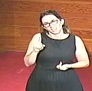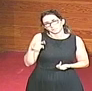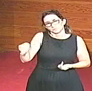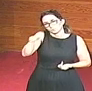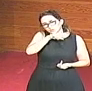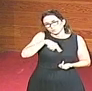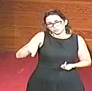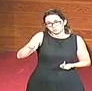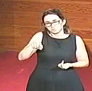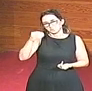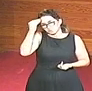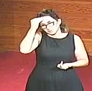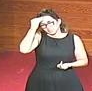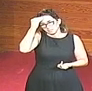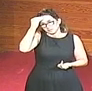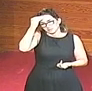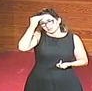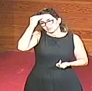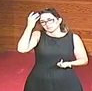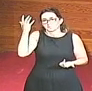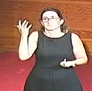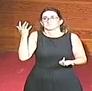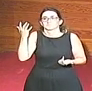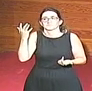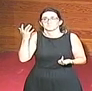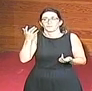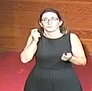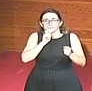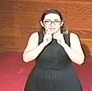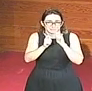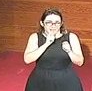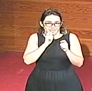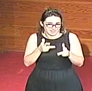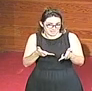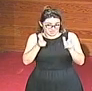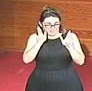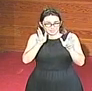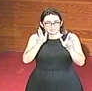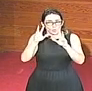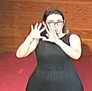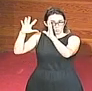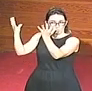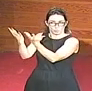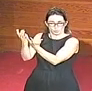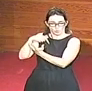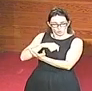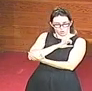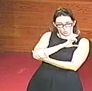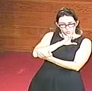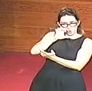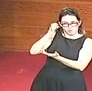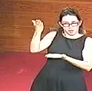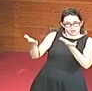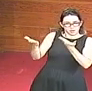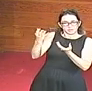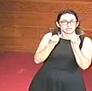está la Unión Europea en términos de libertad de prensa con respecto al resto del mundo?